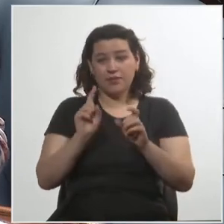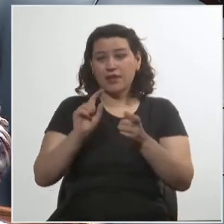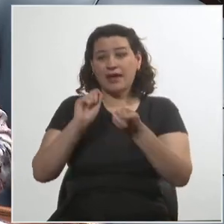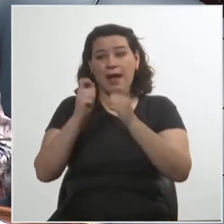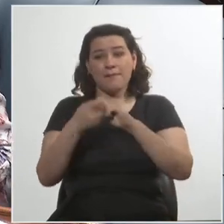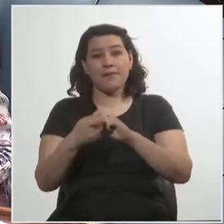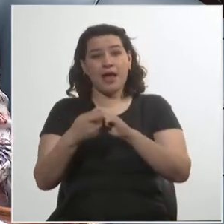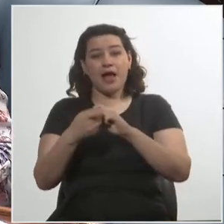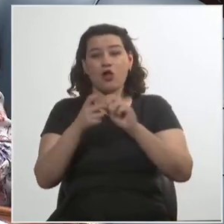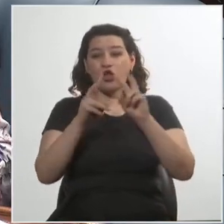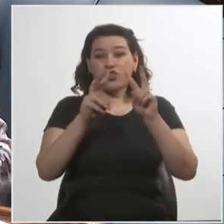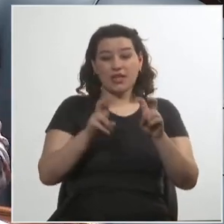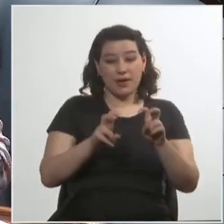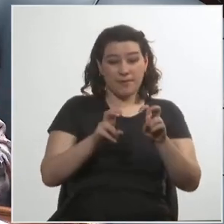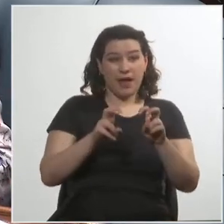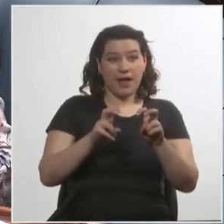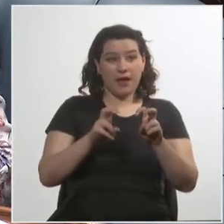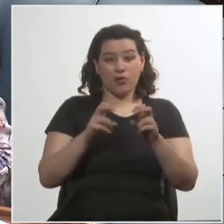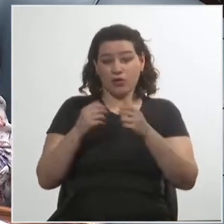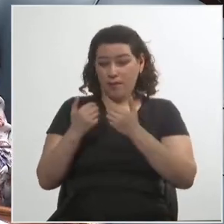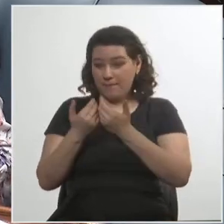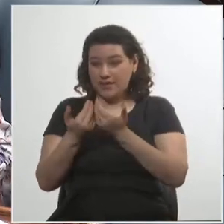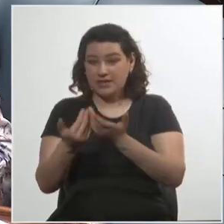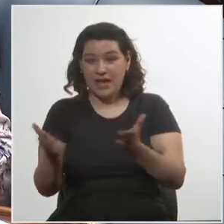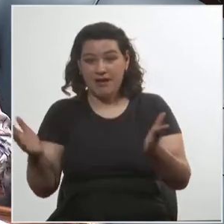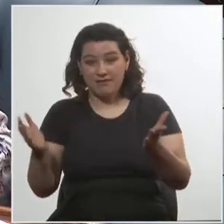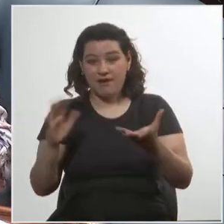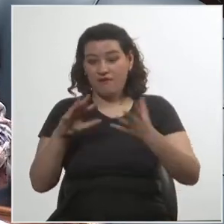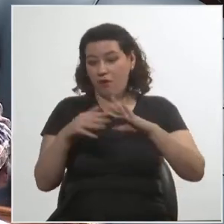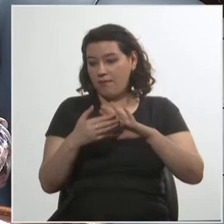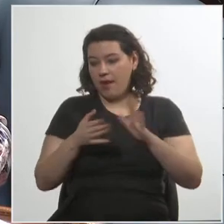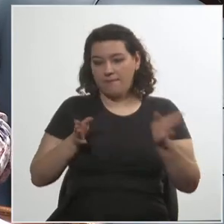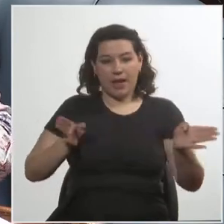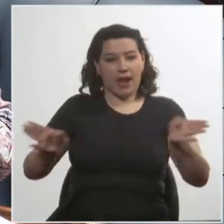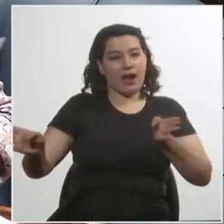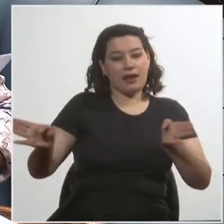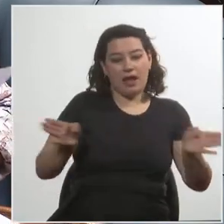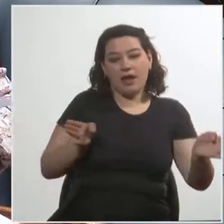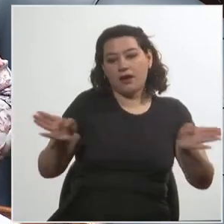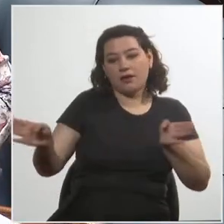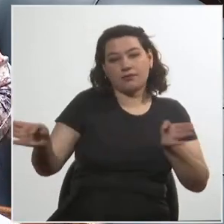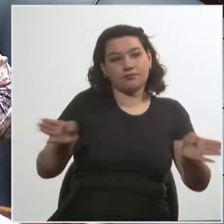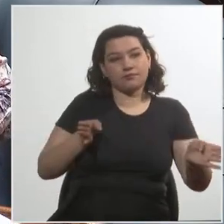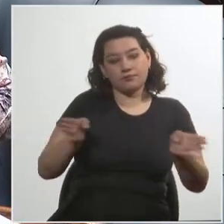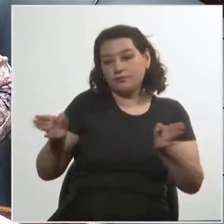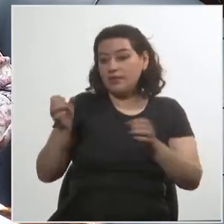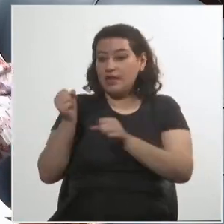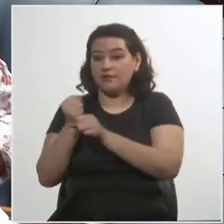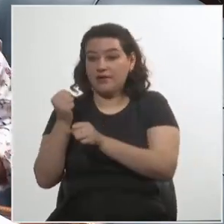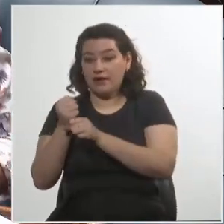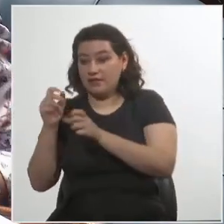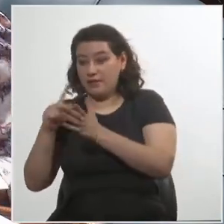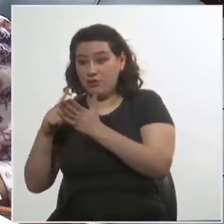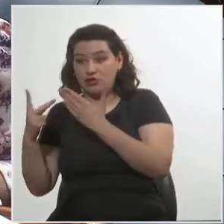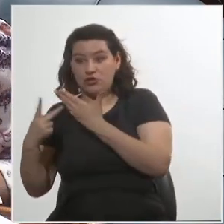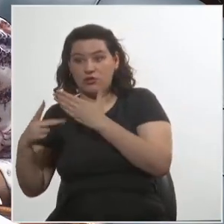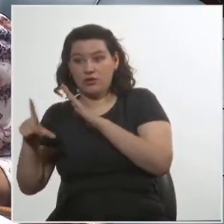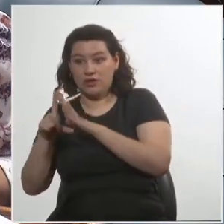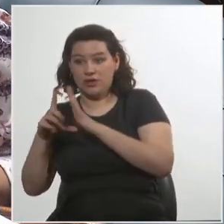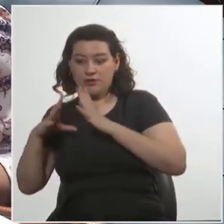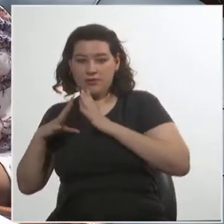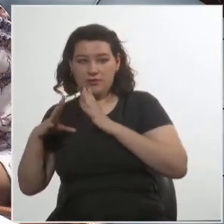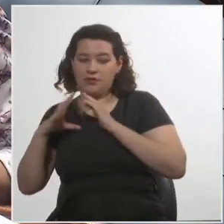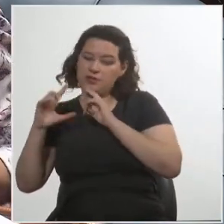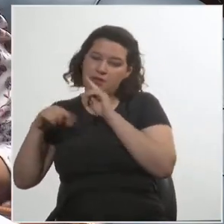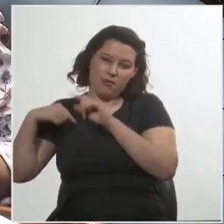el orden del día cuando se iniciaba en forma paralela el tratamiento de este proyecto que de hecho nos va